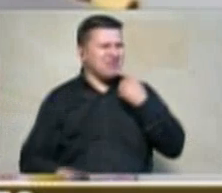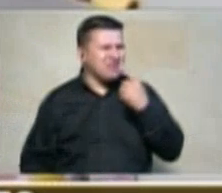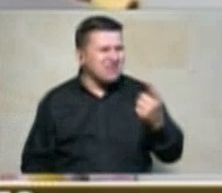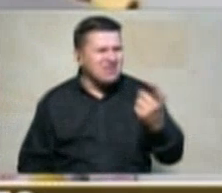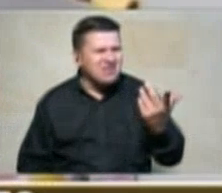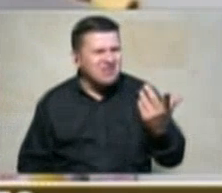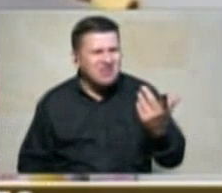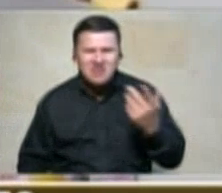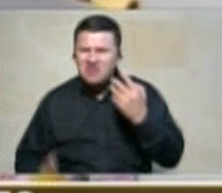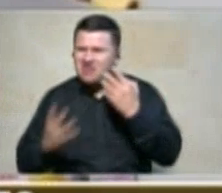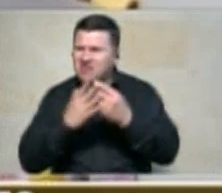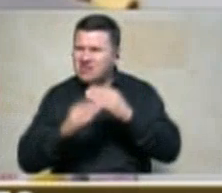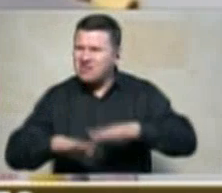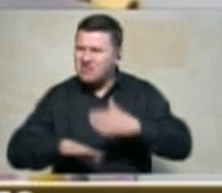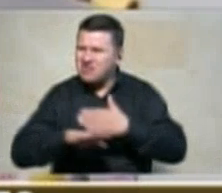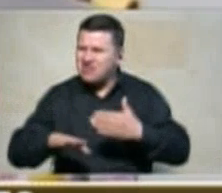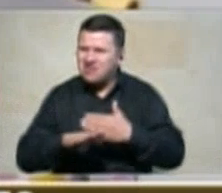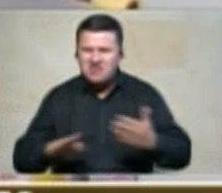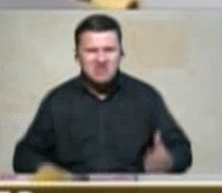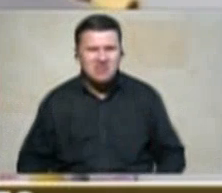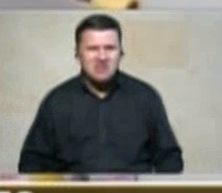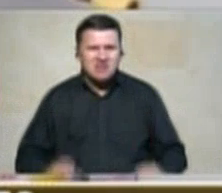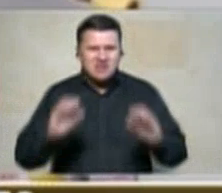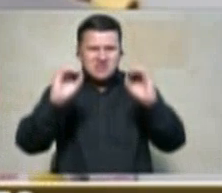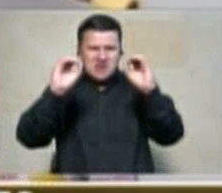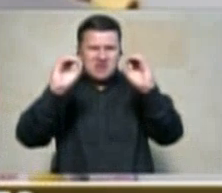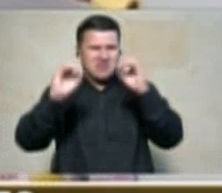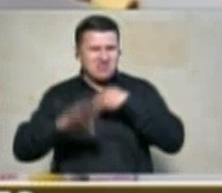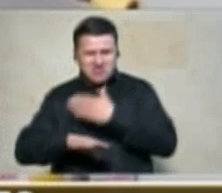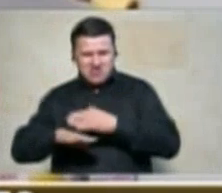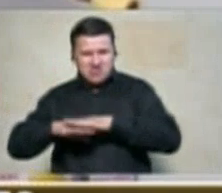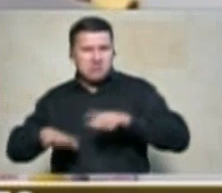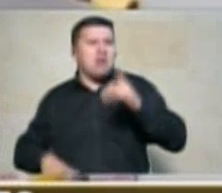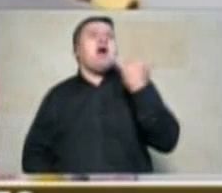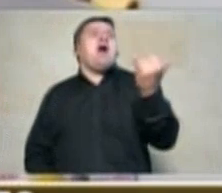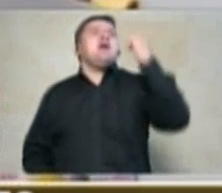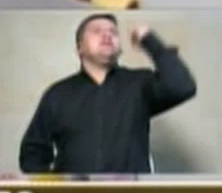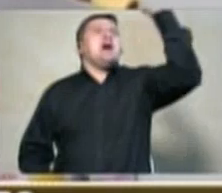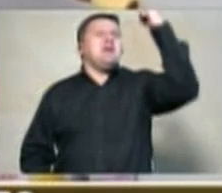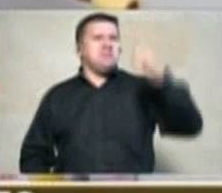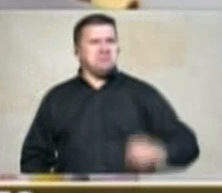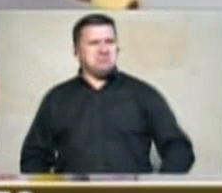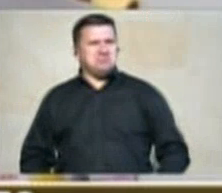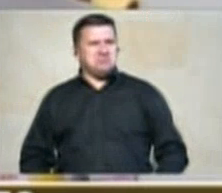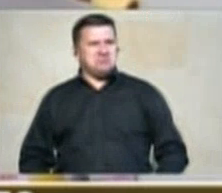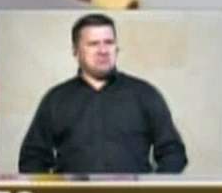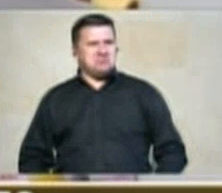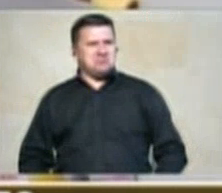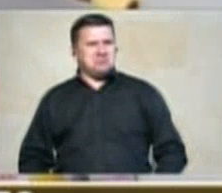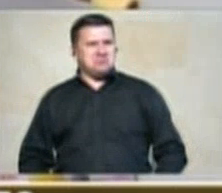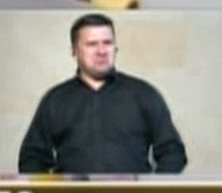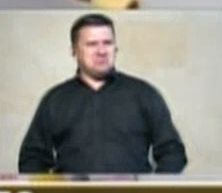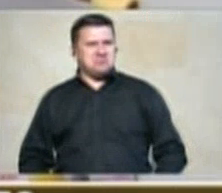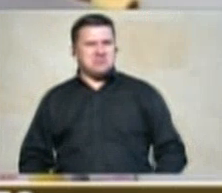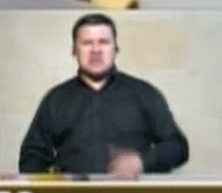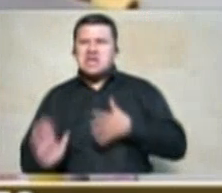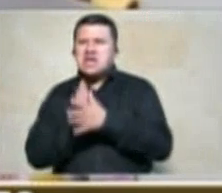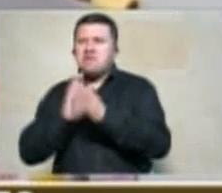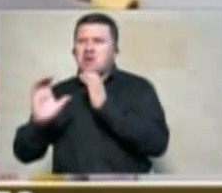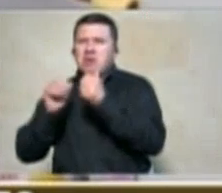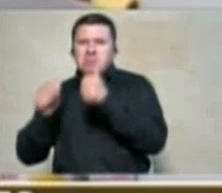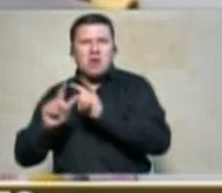que ver la megacárcel con restitución de tierras? Cero, nada. Pero estaban allí, se les había llevado de manera desinformada.